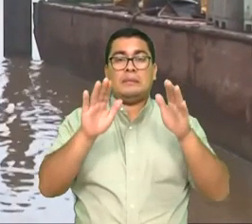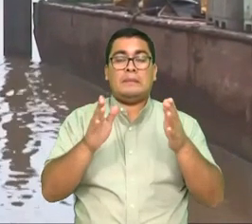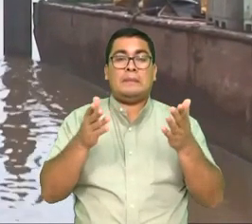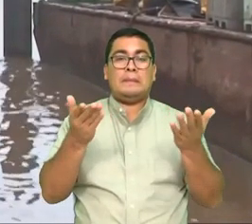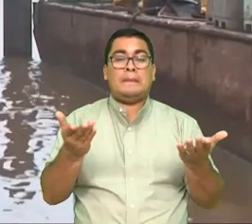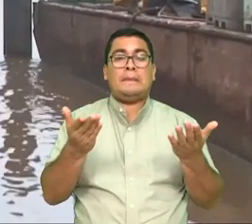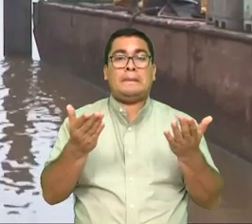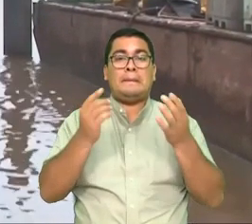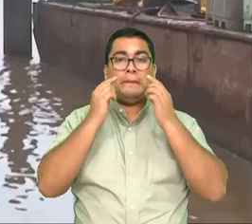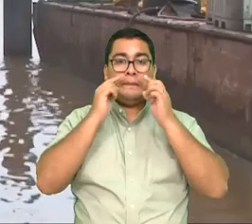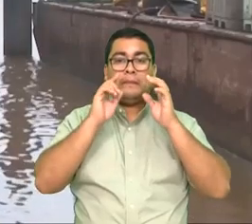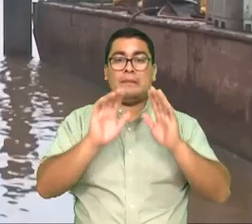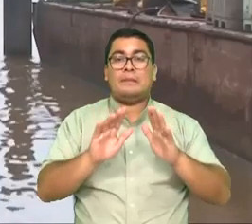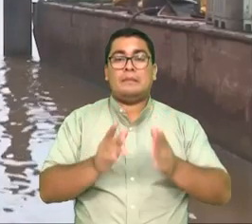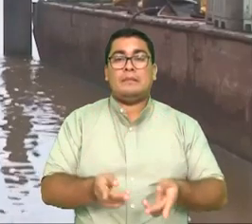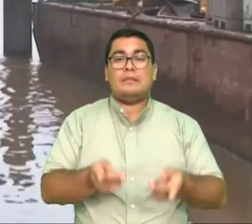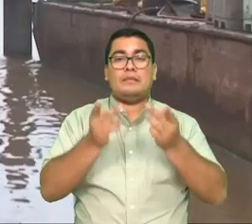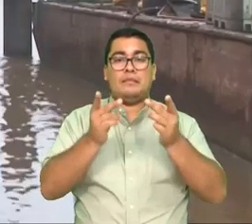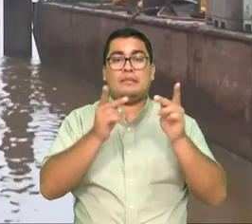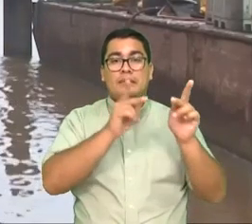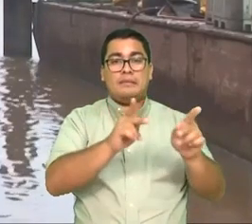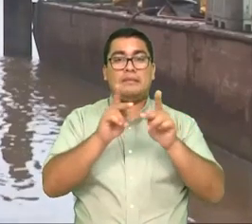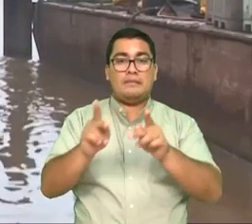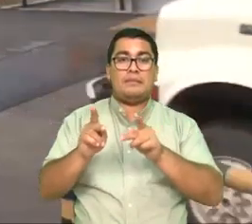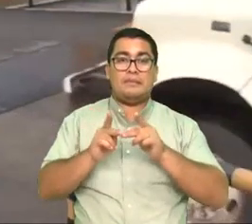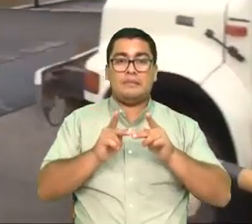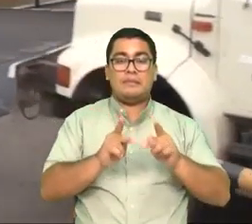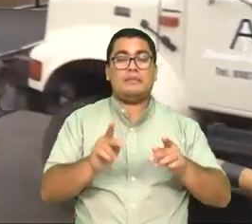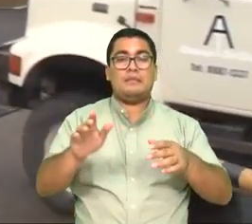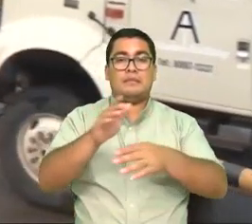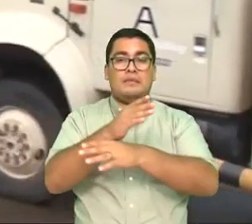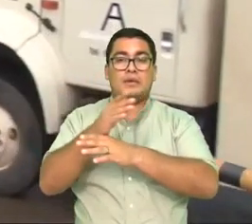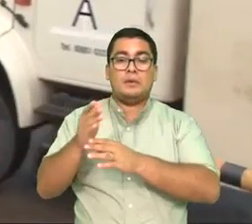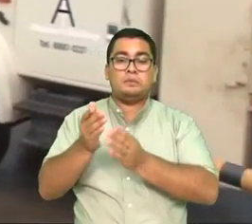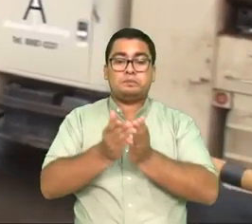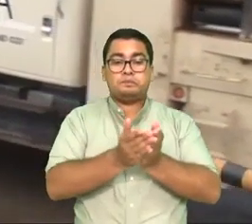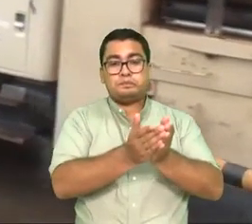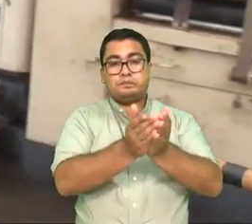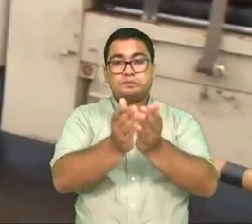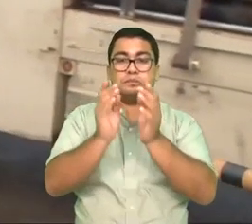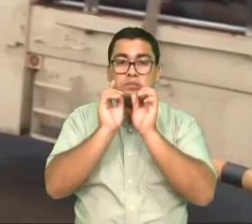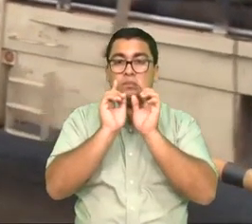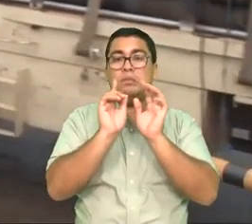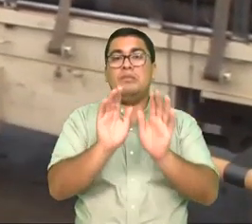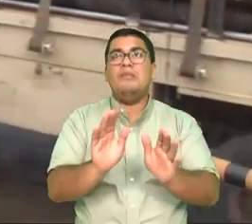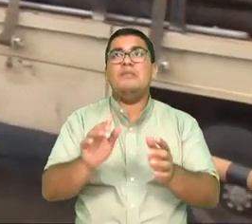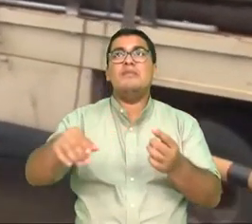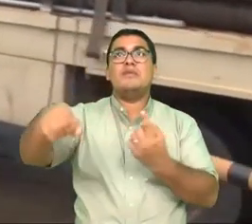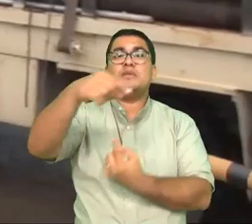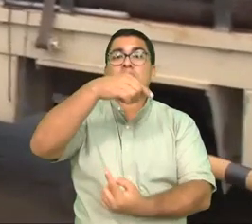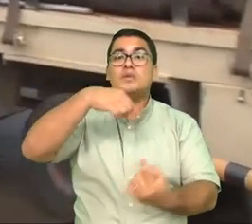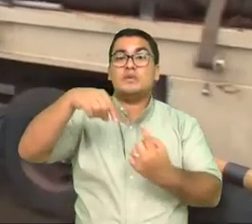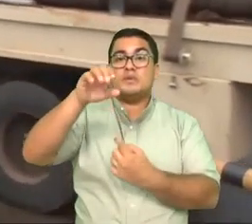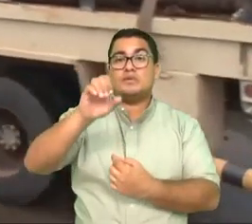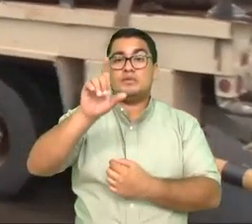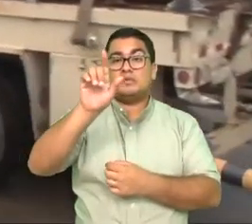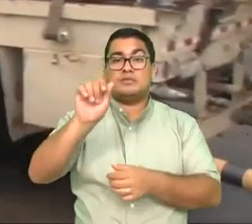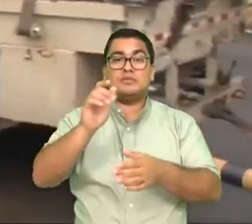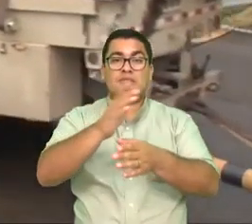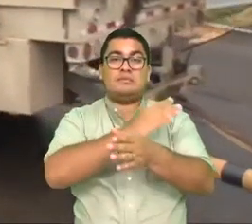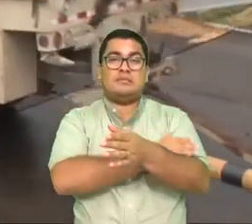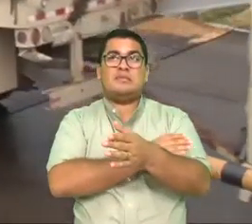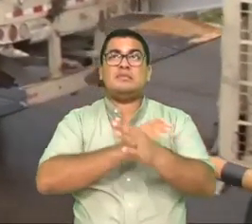para asegurar la vida de la población y el resguardo de los equipos marítimos. Del huracán nosotros nos preparamos con